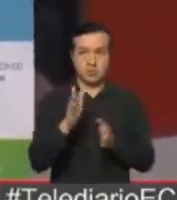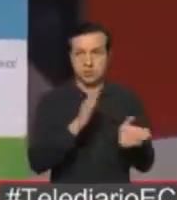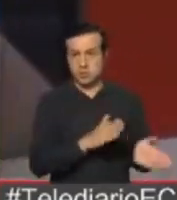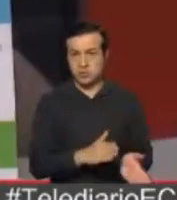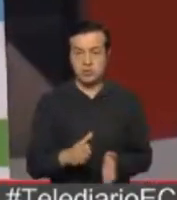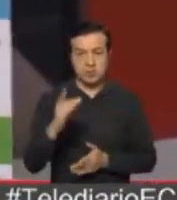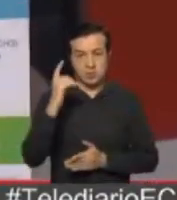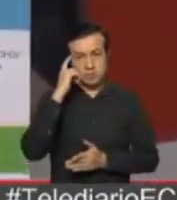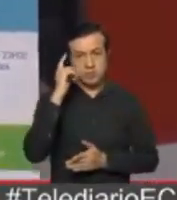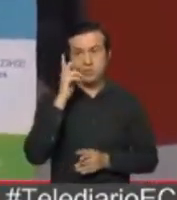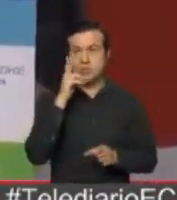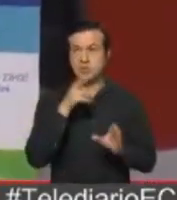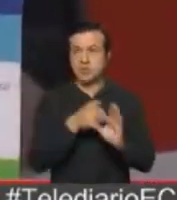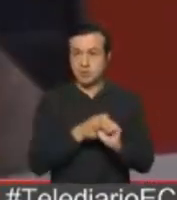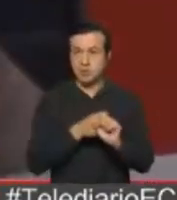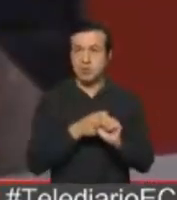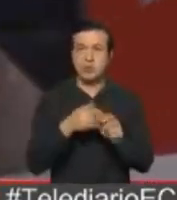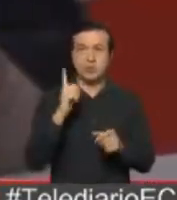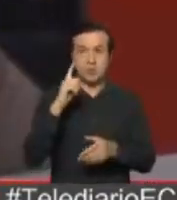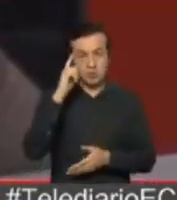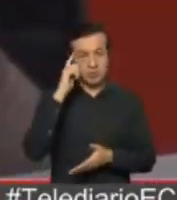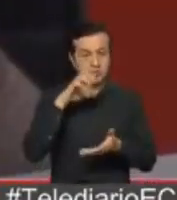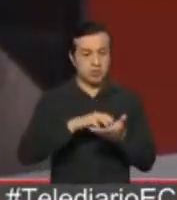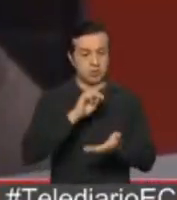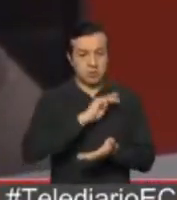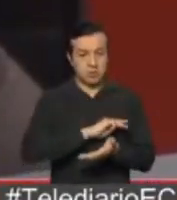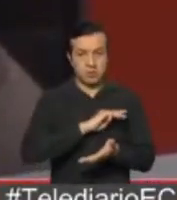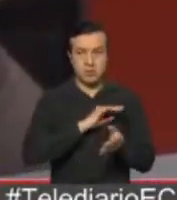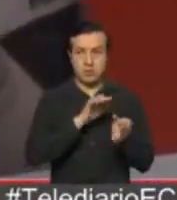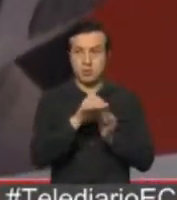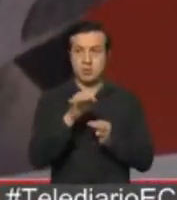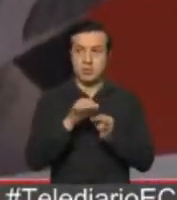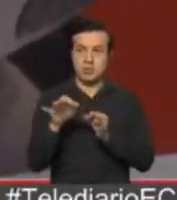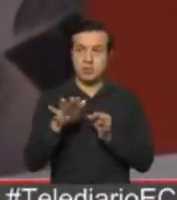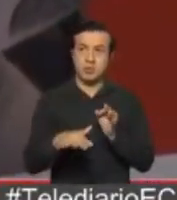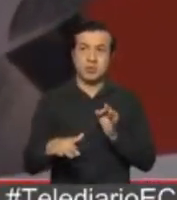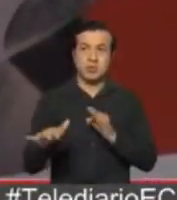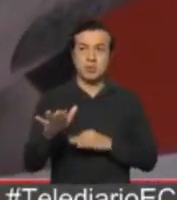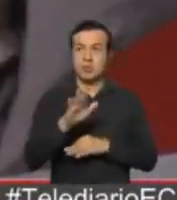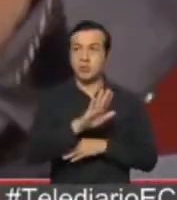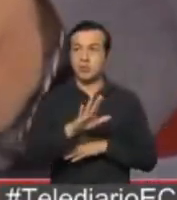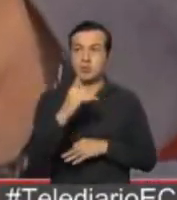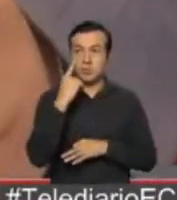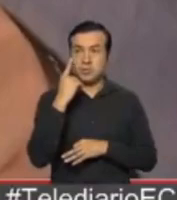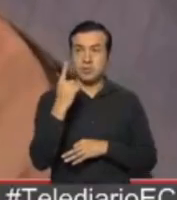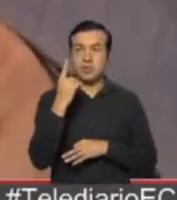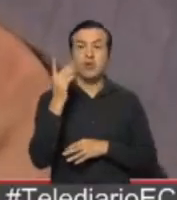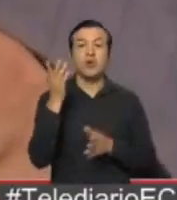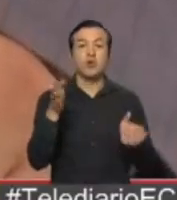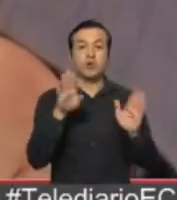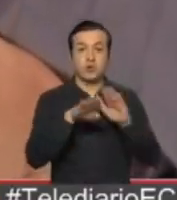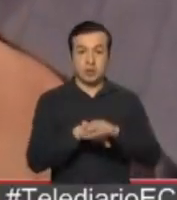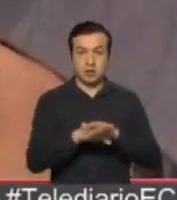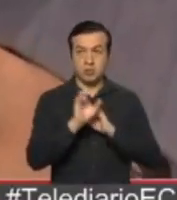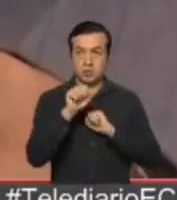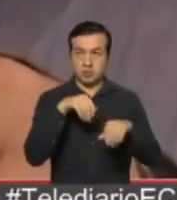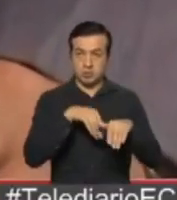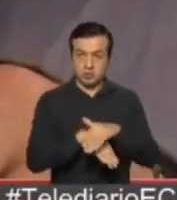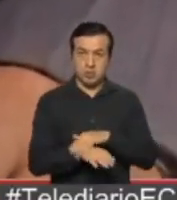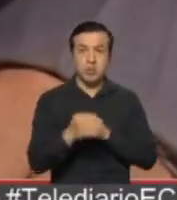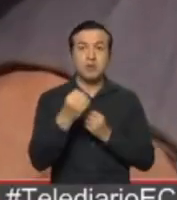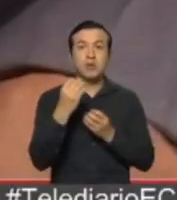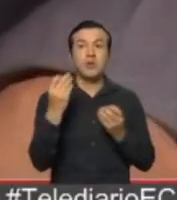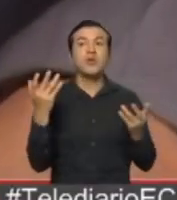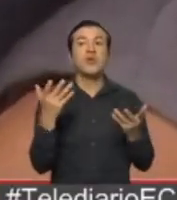se ha considerado la participación de los gobiernos municipales y parroquiales si ingresamos nosotros a otavalo vamos a conseguir información de que